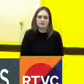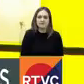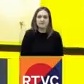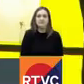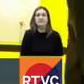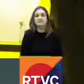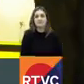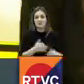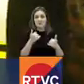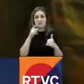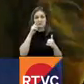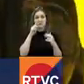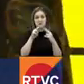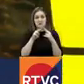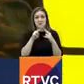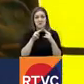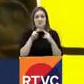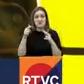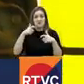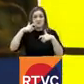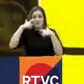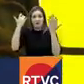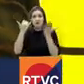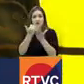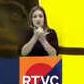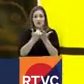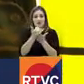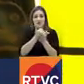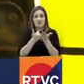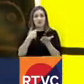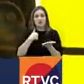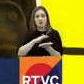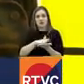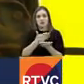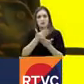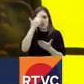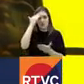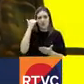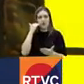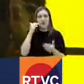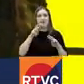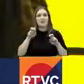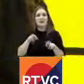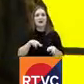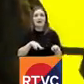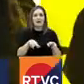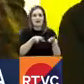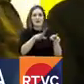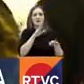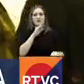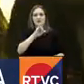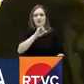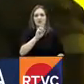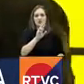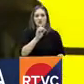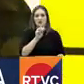Probablemente lo conoces, es un famoso libro ilustrado que traduje al coreano. Se llama Hablo como el río, de Jordan Scott.